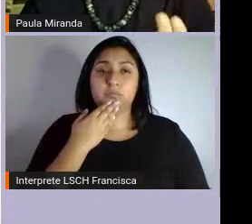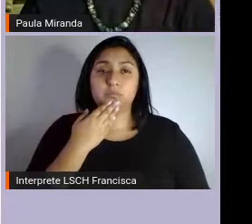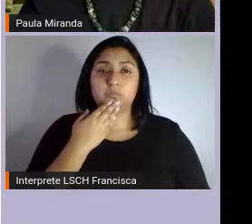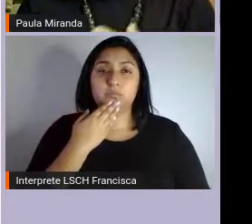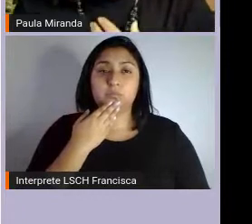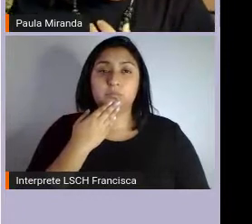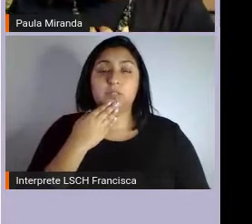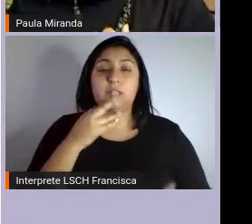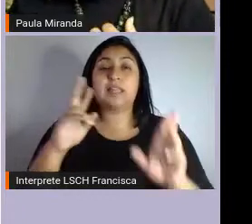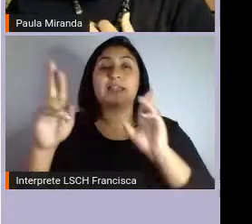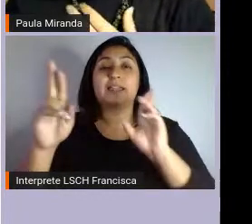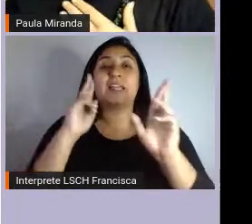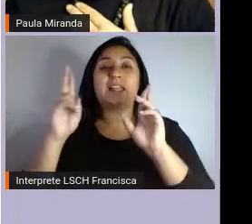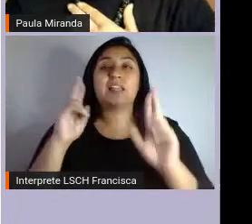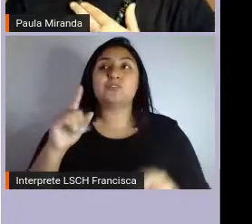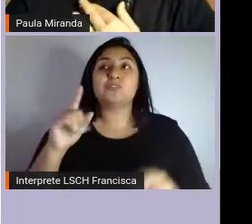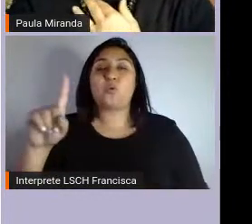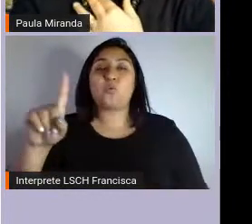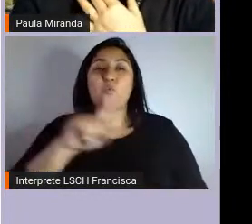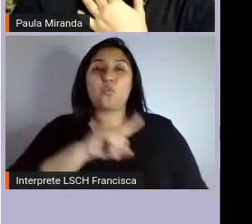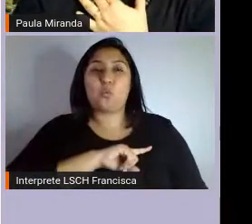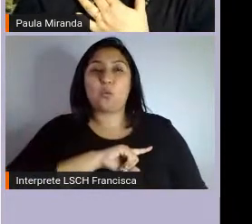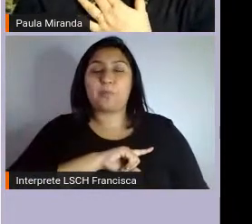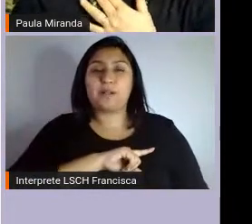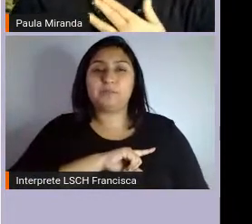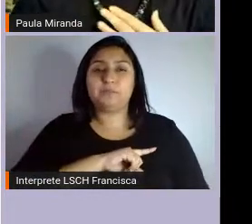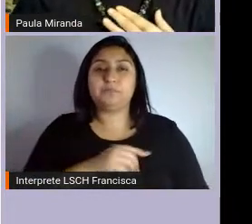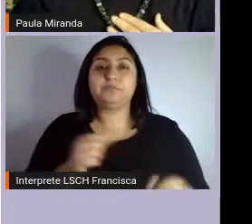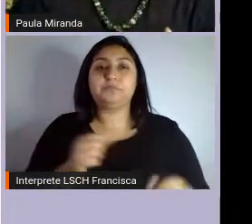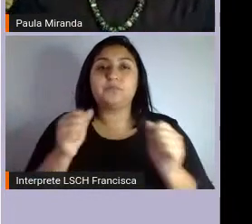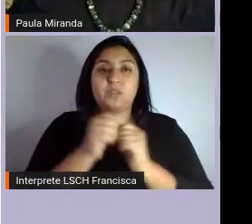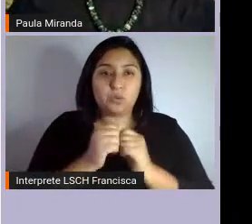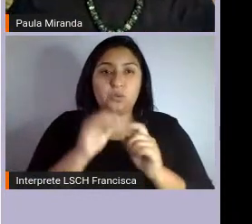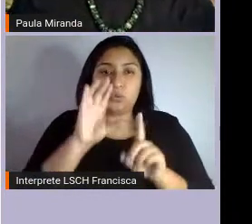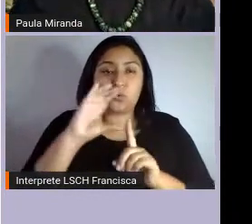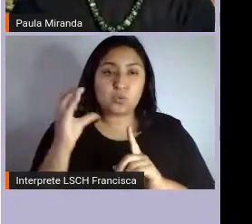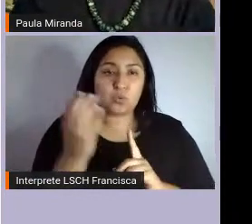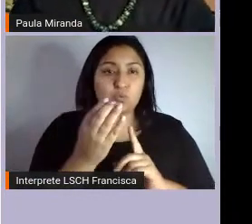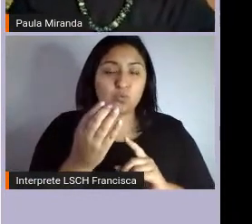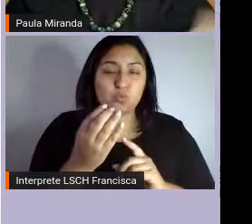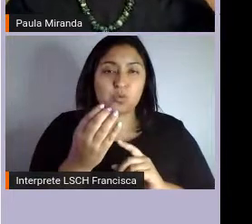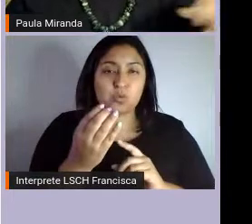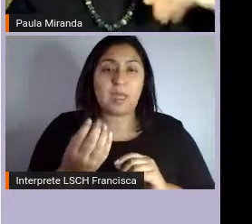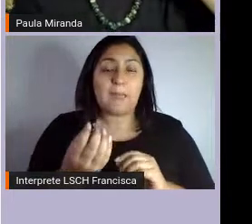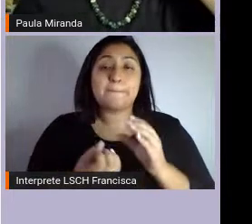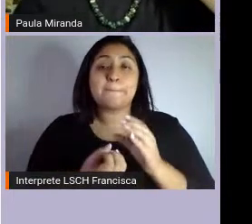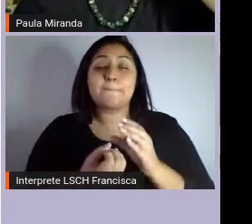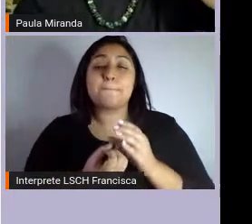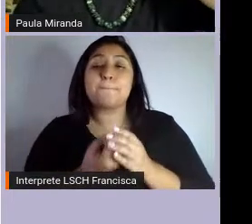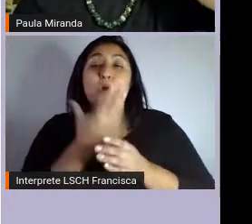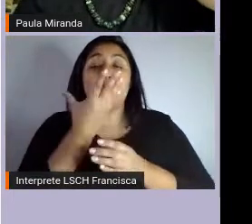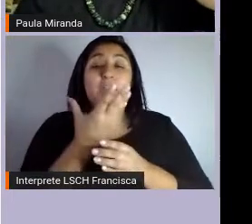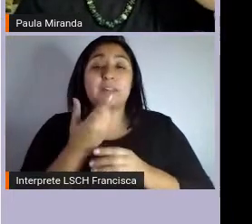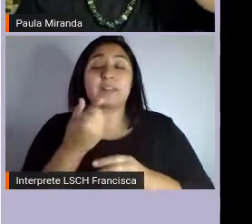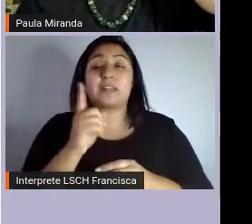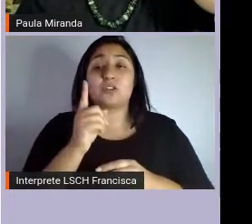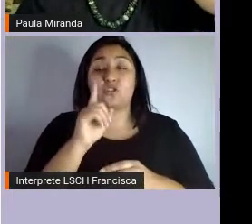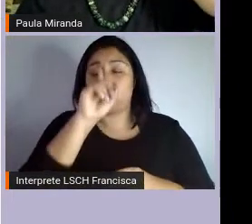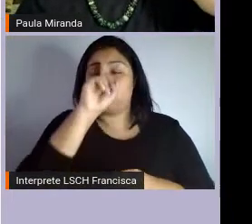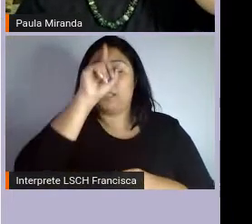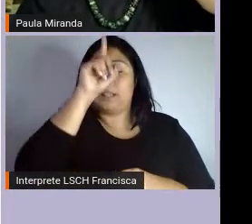relación culposa con una cultura moderna, ya no tradicional, en la de la décima, que le va a